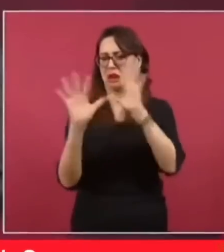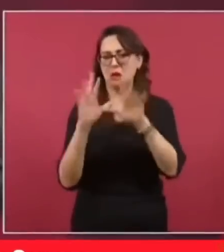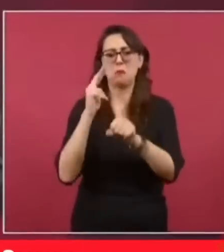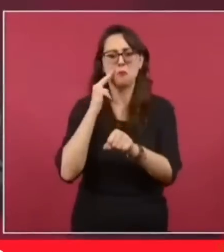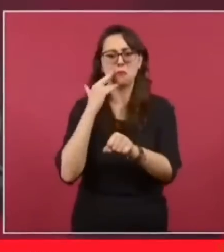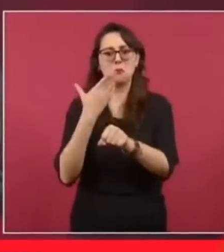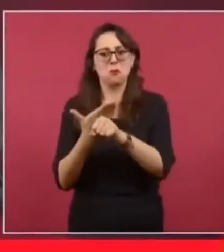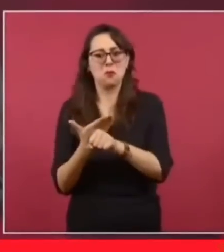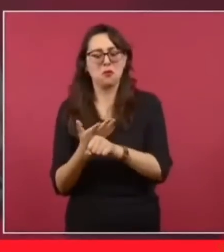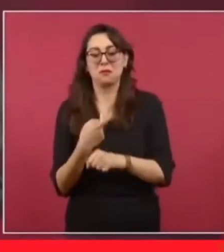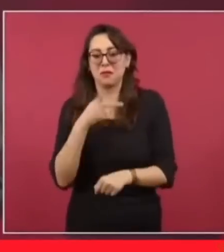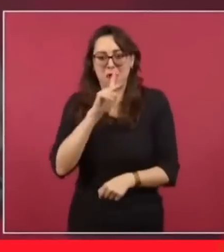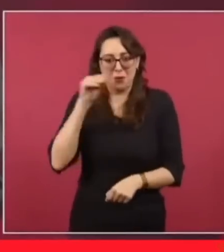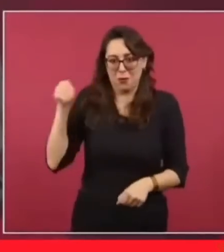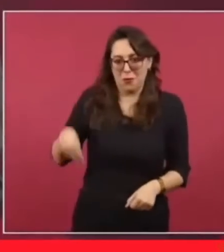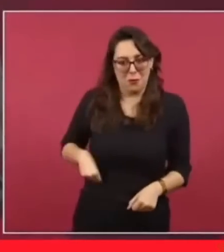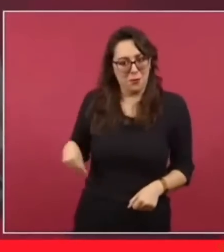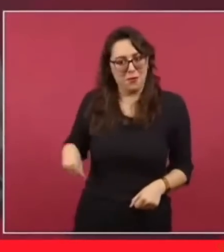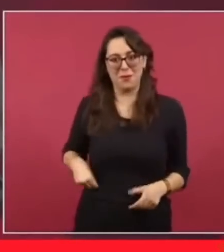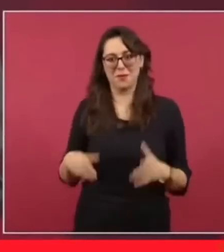pero no somos culpables.